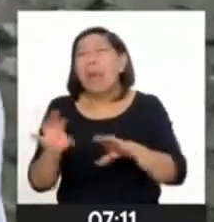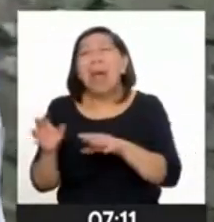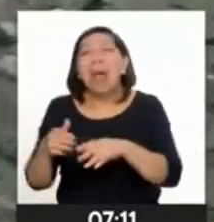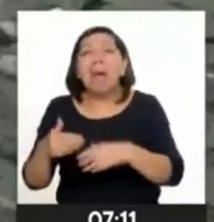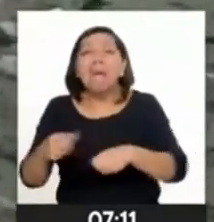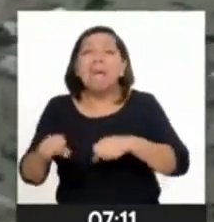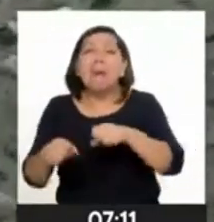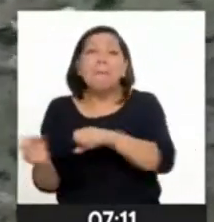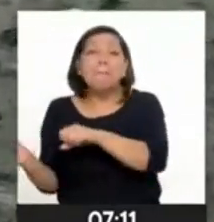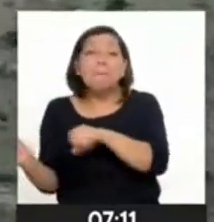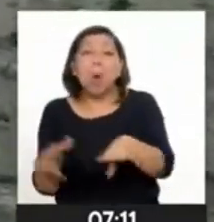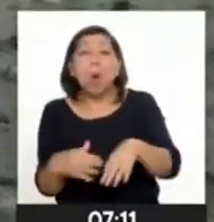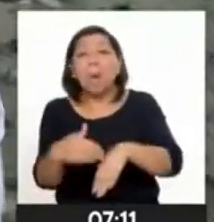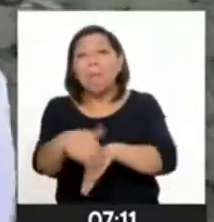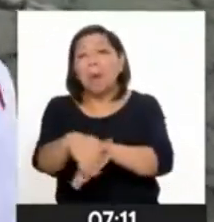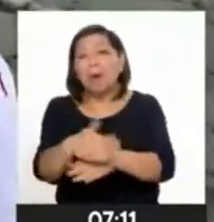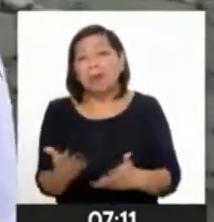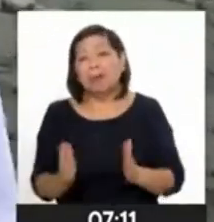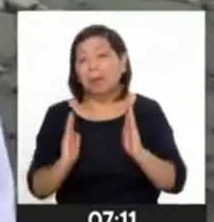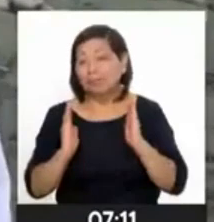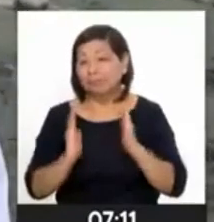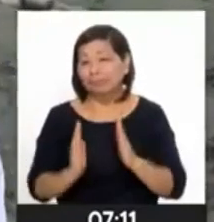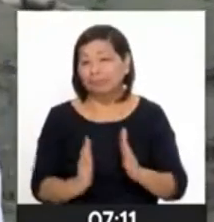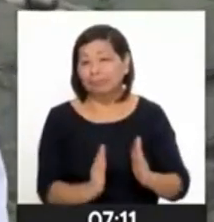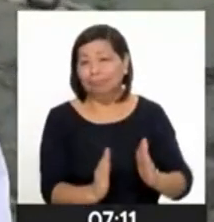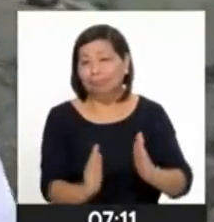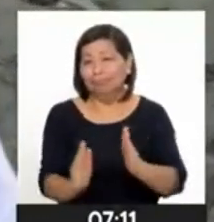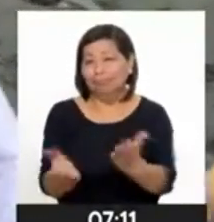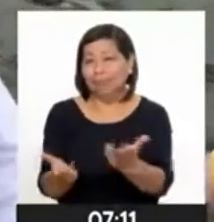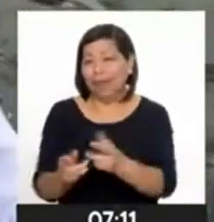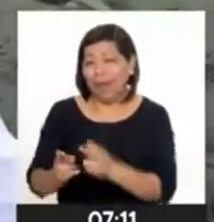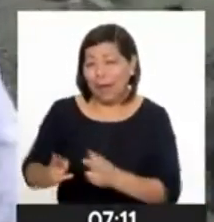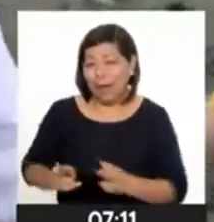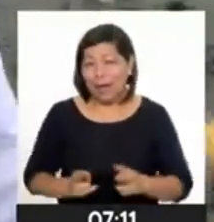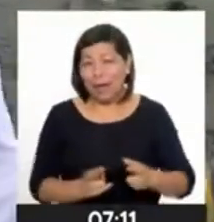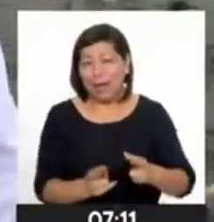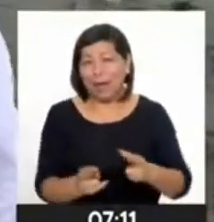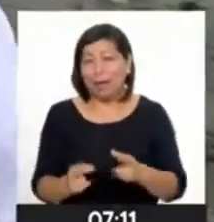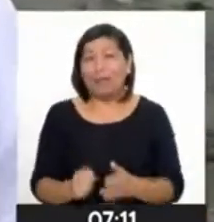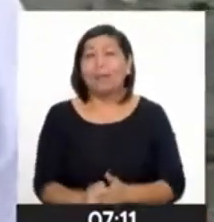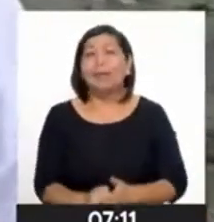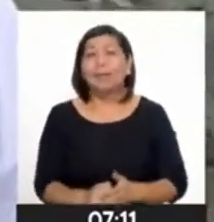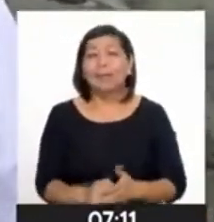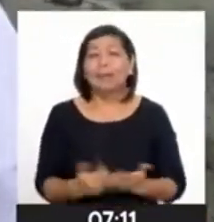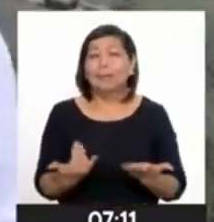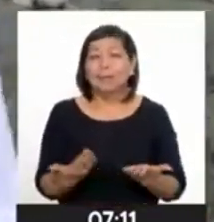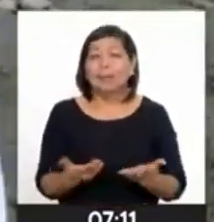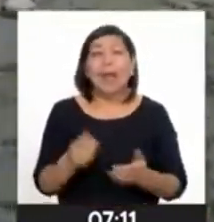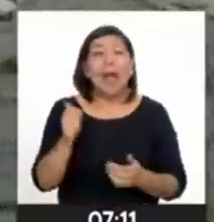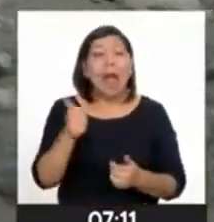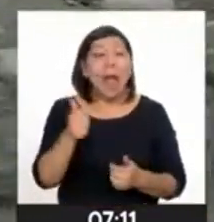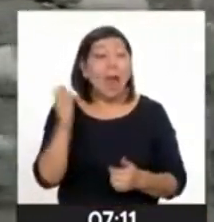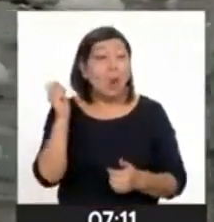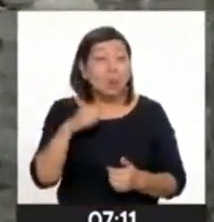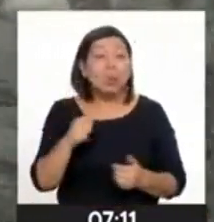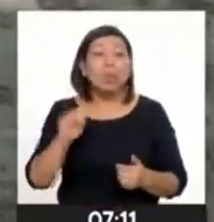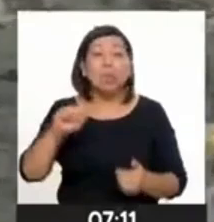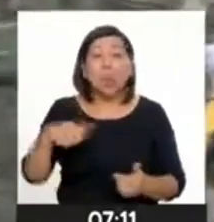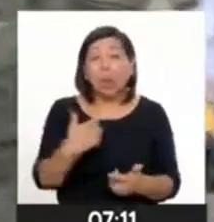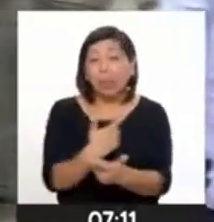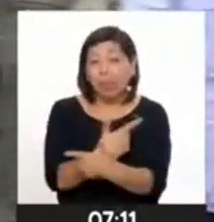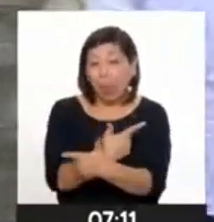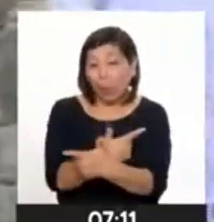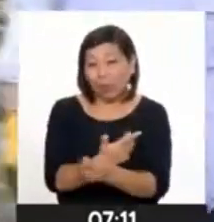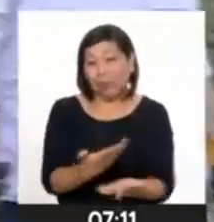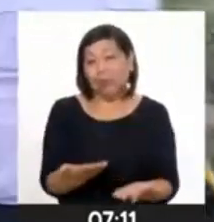En realidad como botadero, es un botadero público a lo largo de este río, de ambos distritos, además que son el Agustín y San Juan del Urigancho, pero hoy